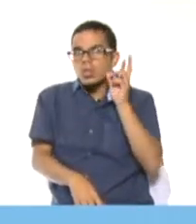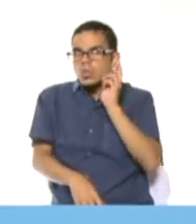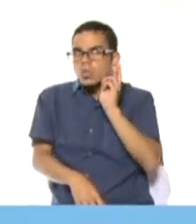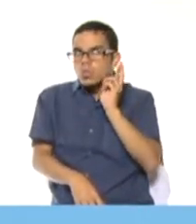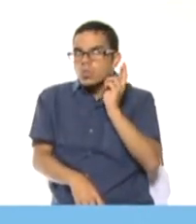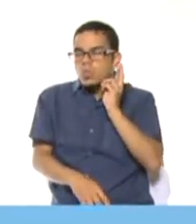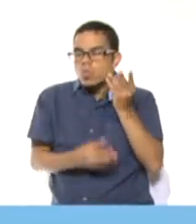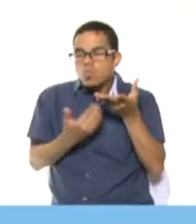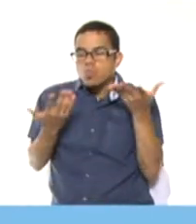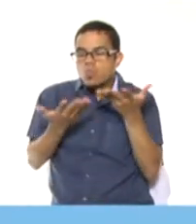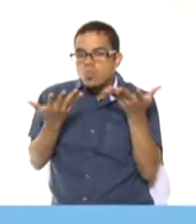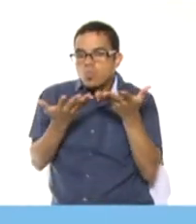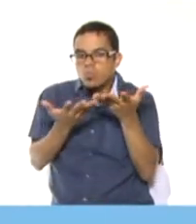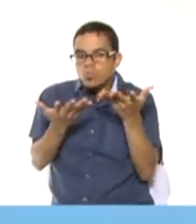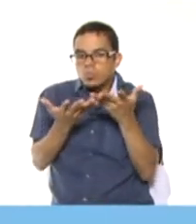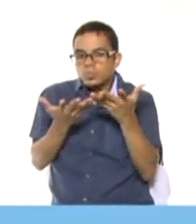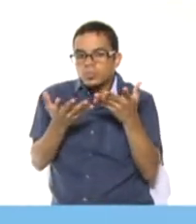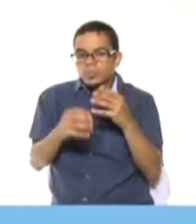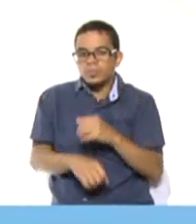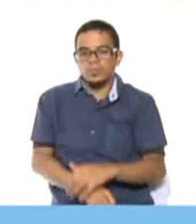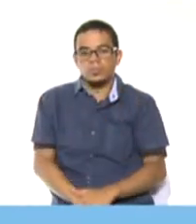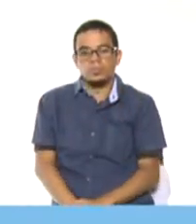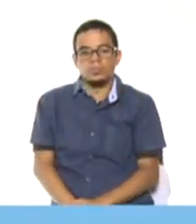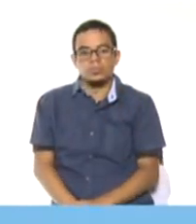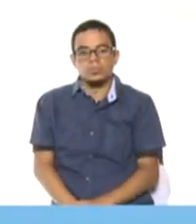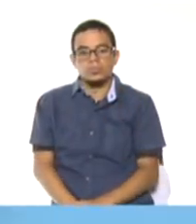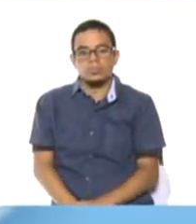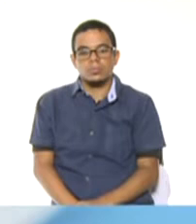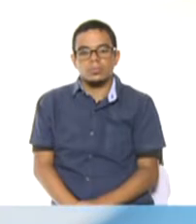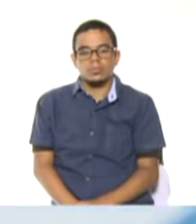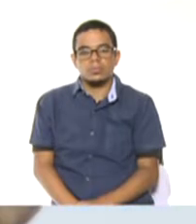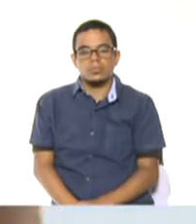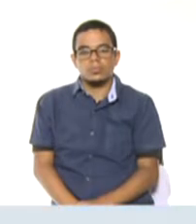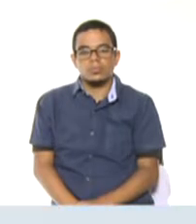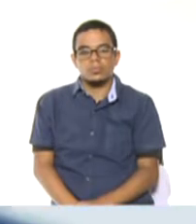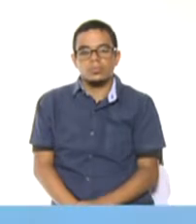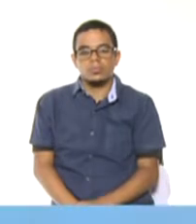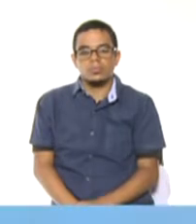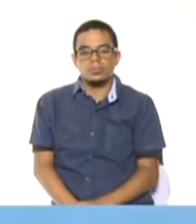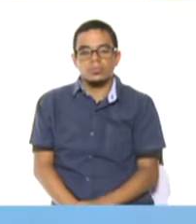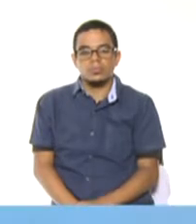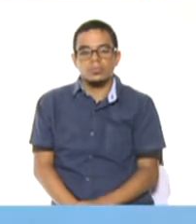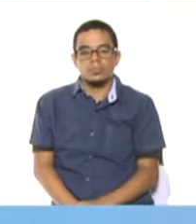ring, ring, ring, aló. Ah.